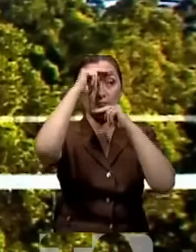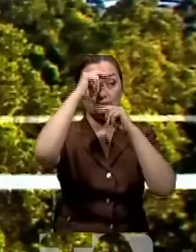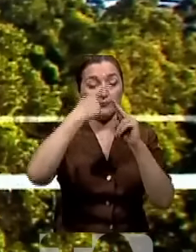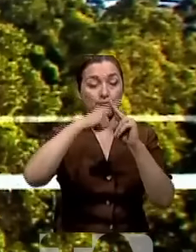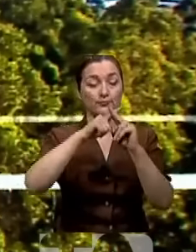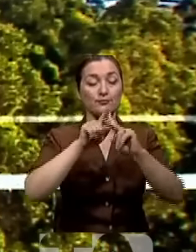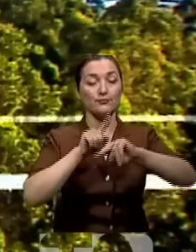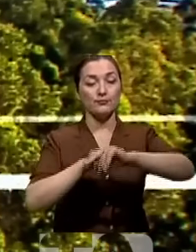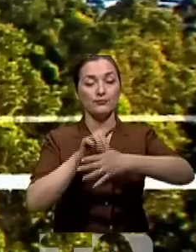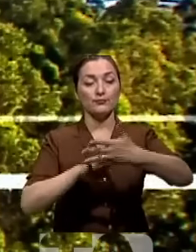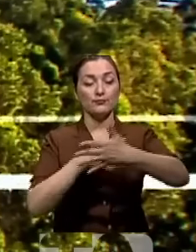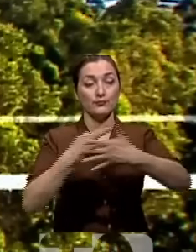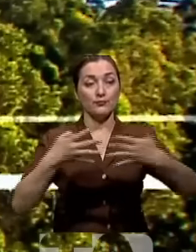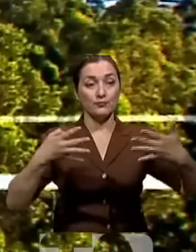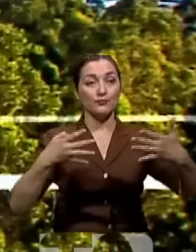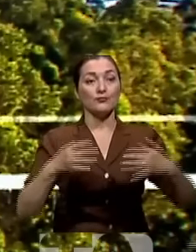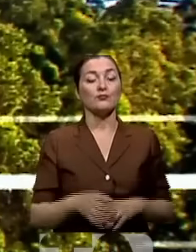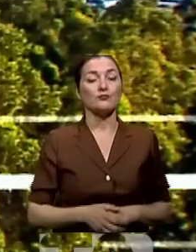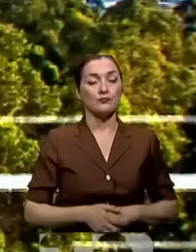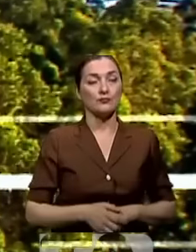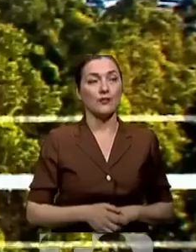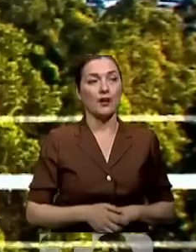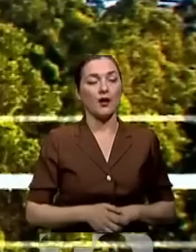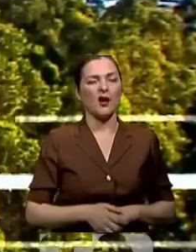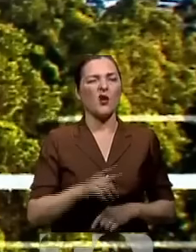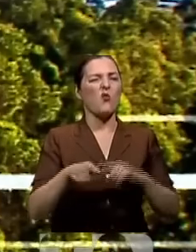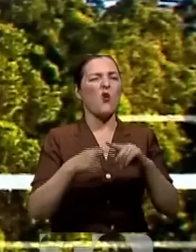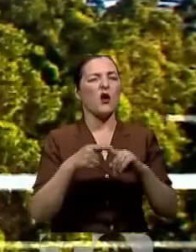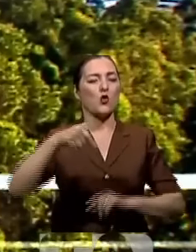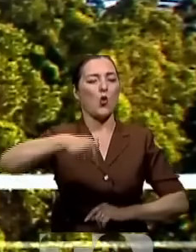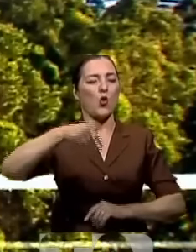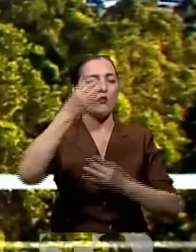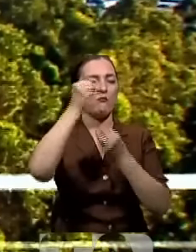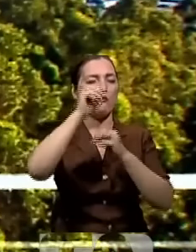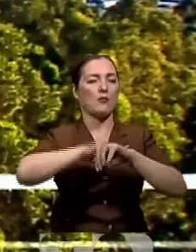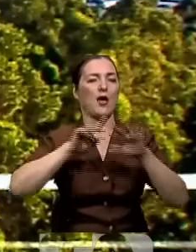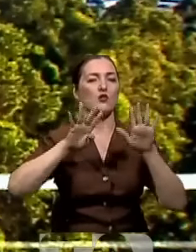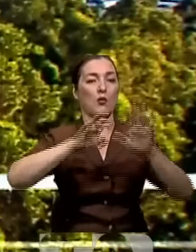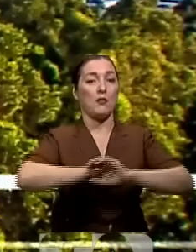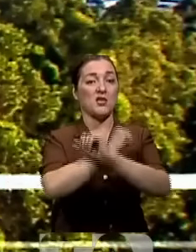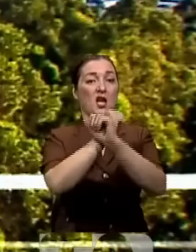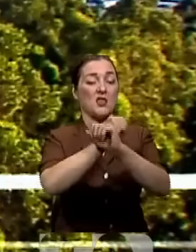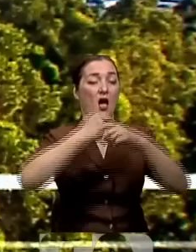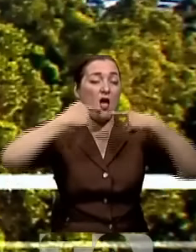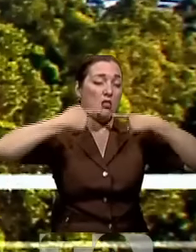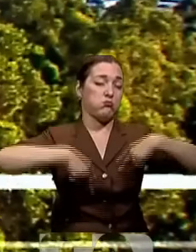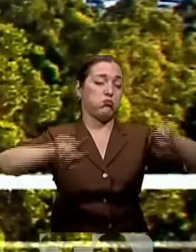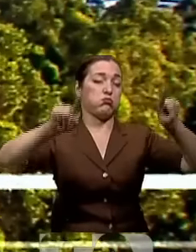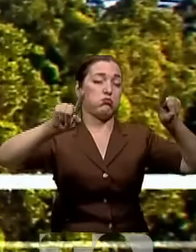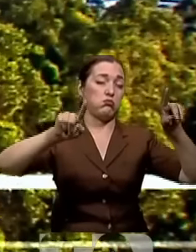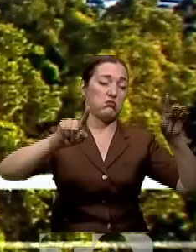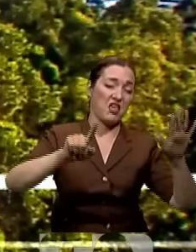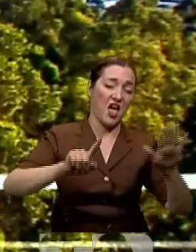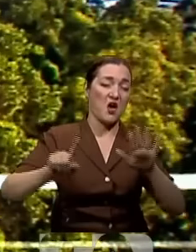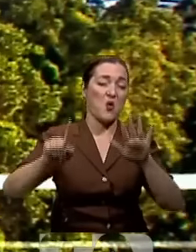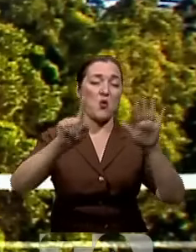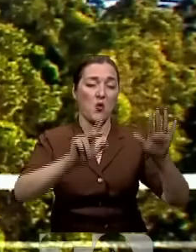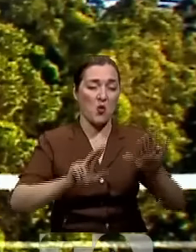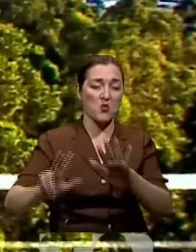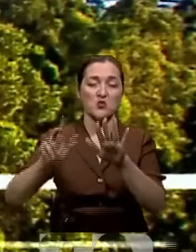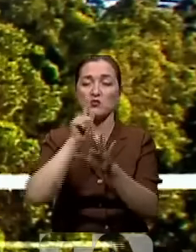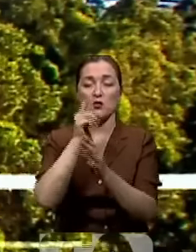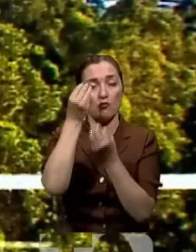los horarios de racionamientos para el feriado se conocerán el día de hoy a las 9 de la mañana y serán de entre 6 y 8 horas. Así lo